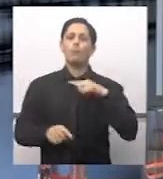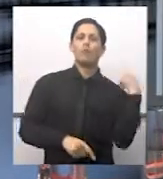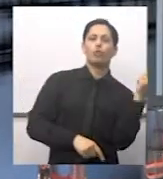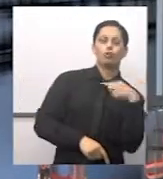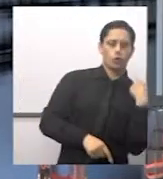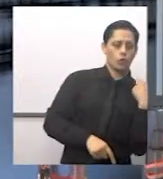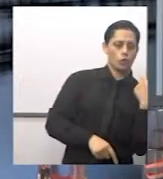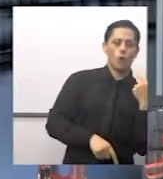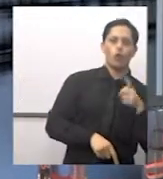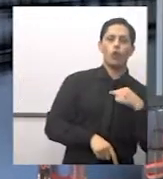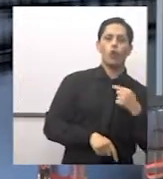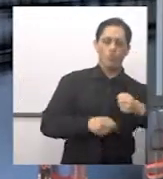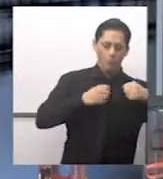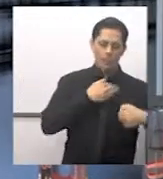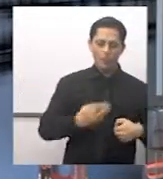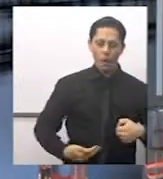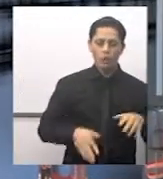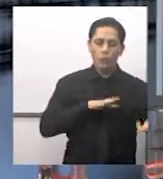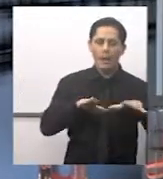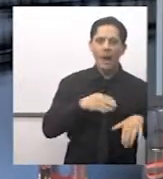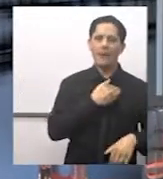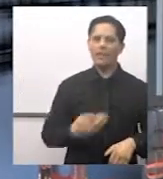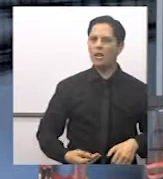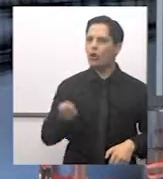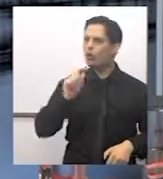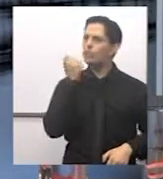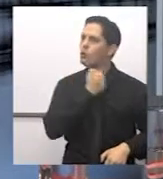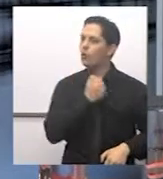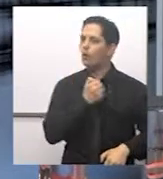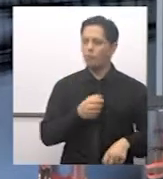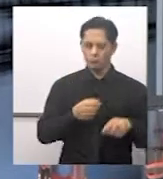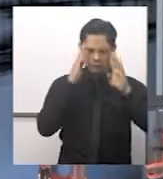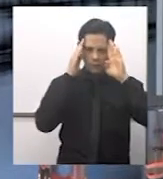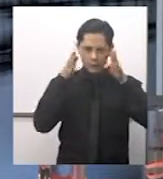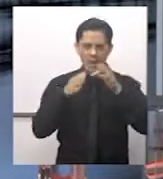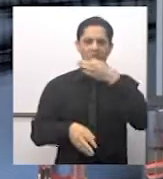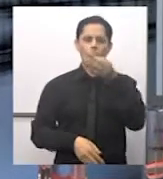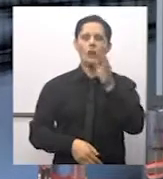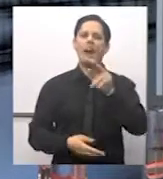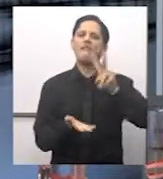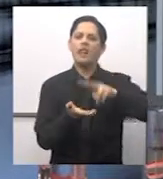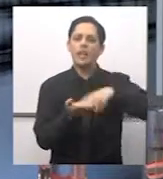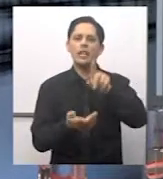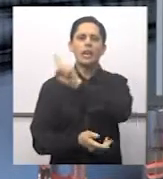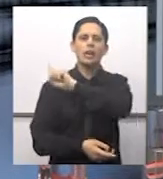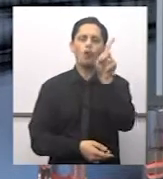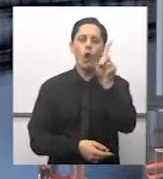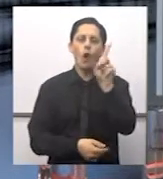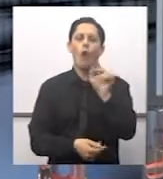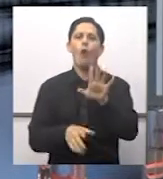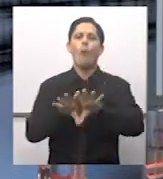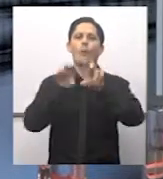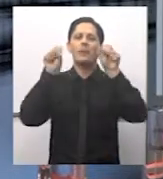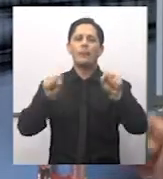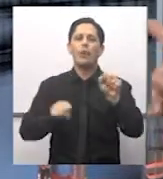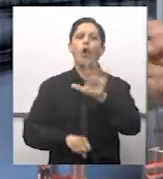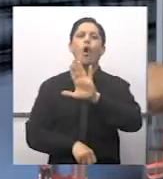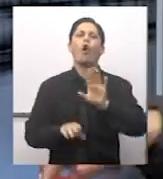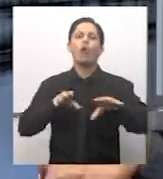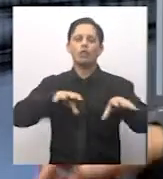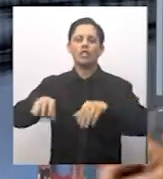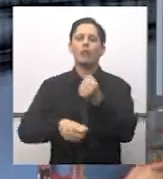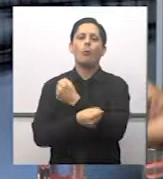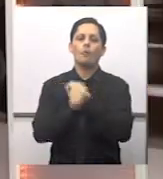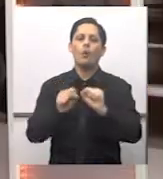y el presidente en esto no se equivocó. Actuemos seriamente, digamos la verdad y no prometamos cosas que no podemos cumplir. ¿Habría hecho